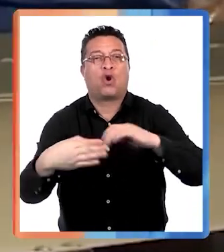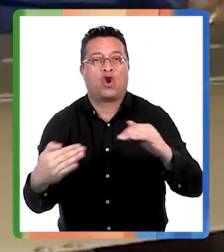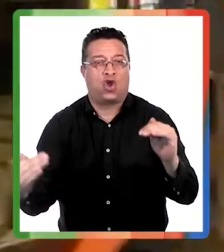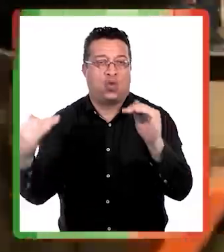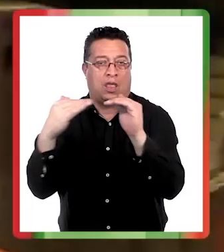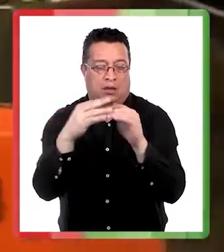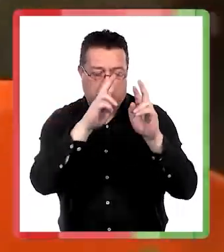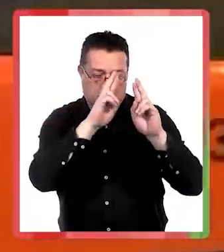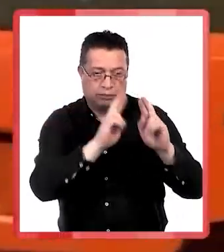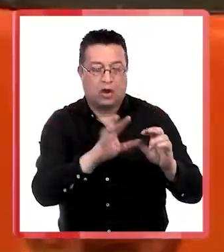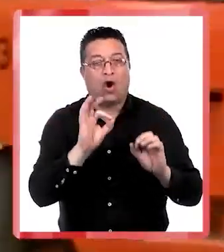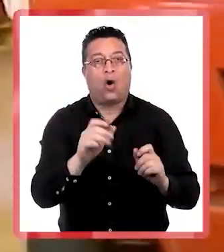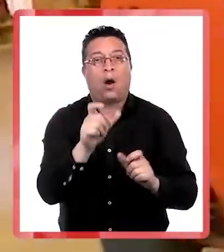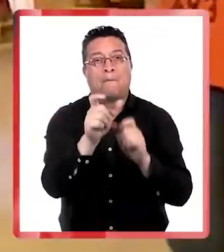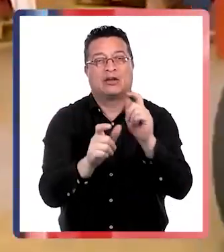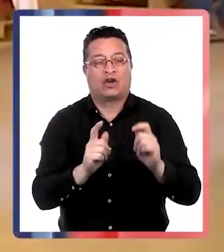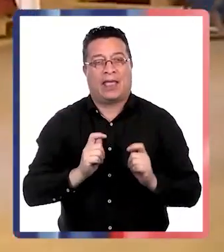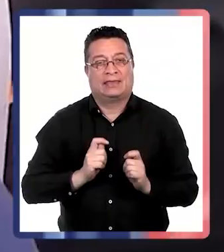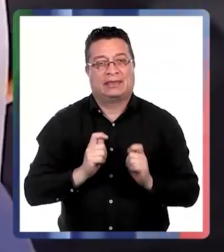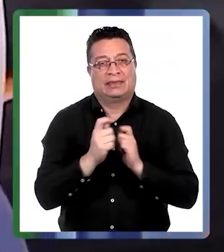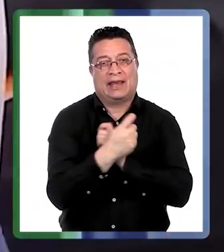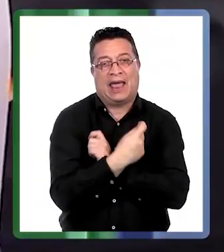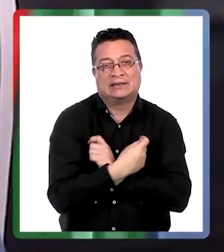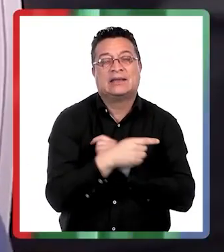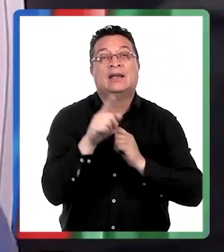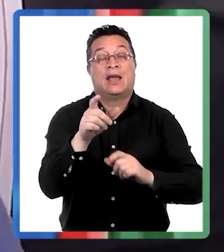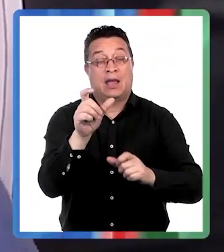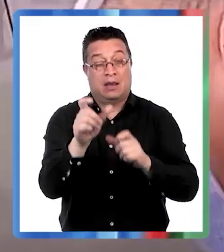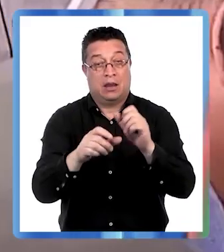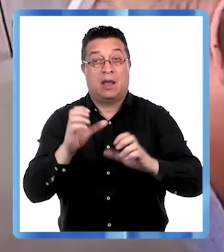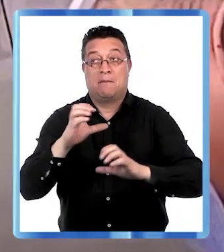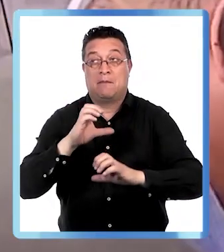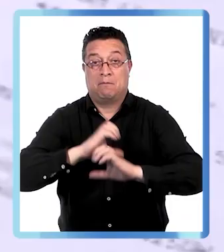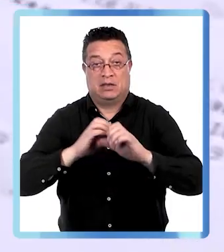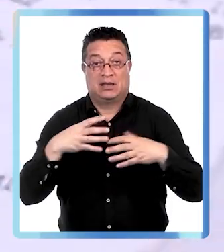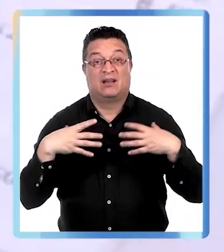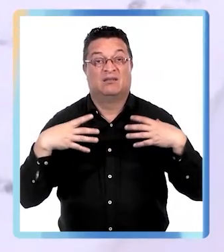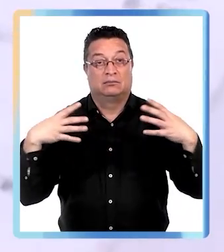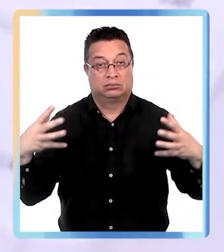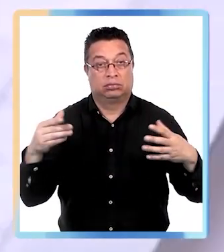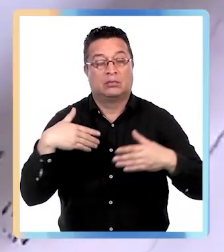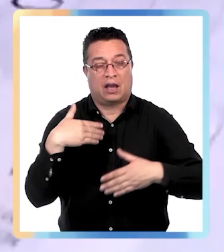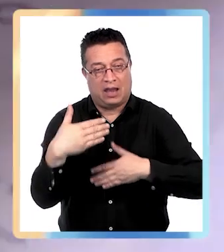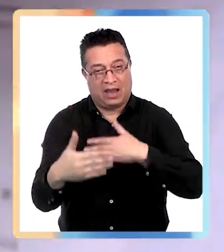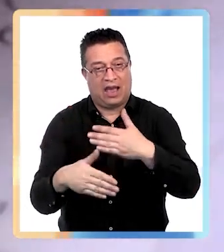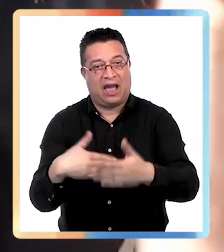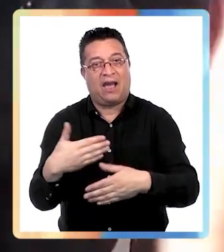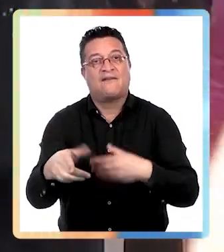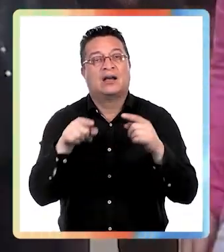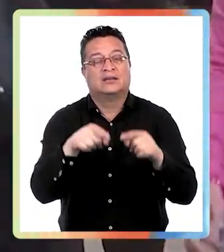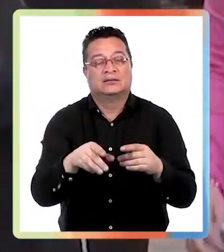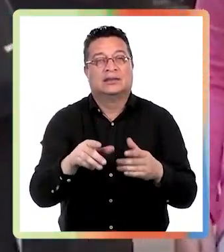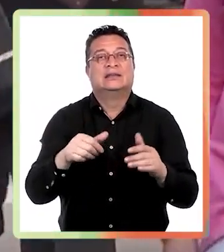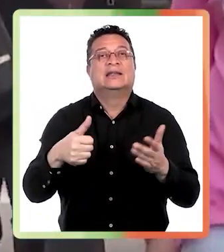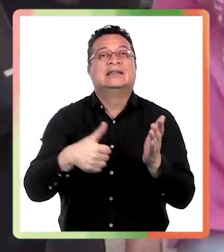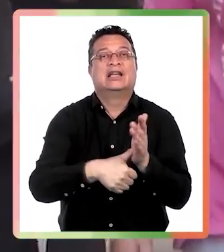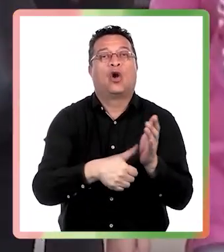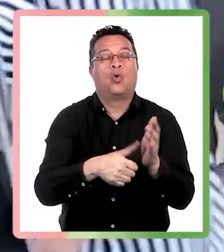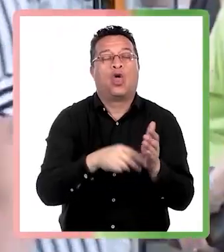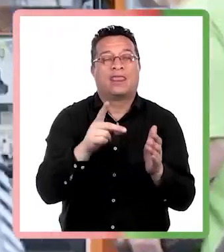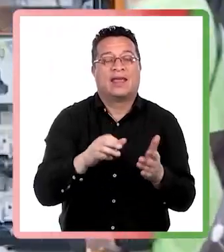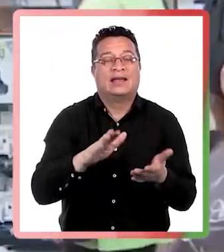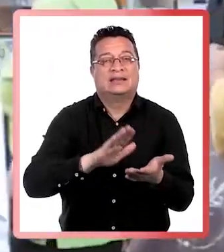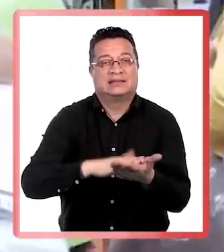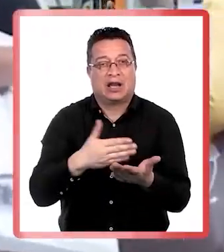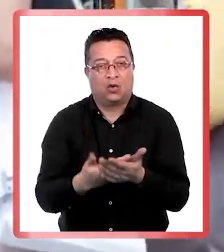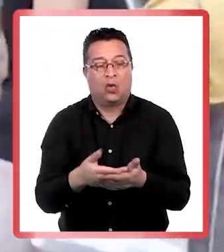igualitario, o las personas trans, que las empresas, las grandes empresas están avanzando a través de sus seguros de